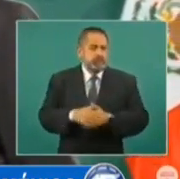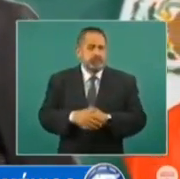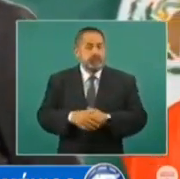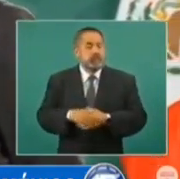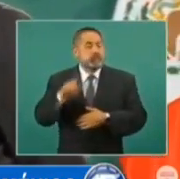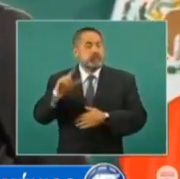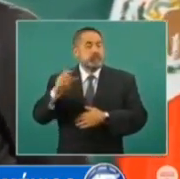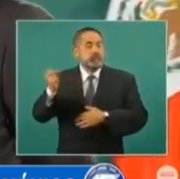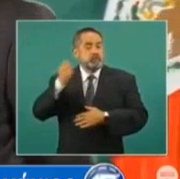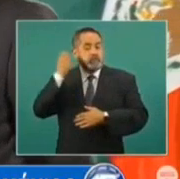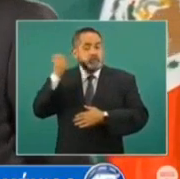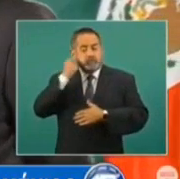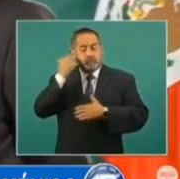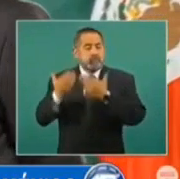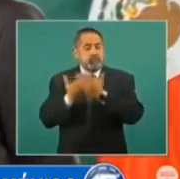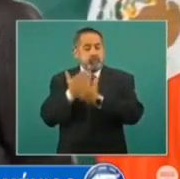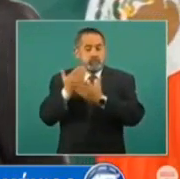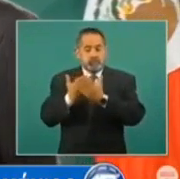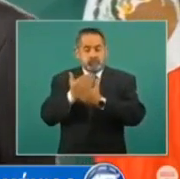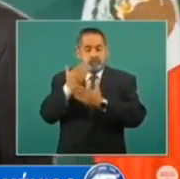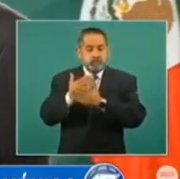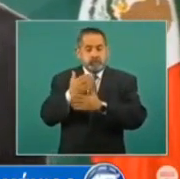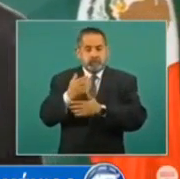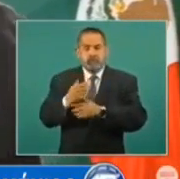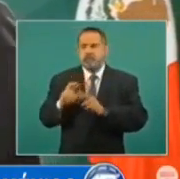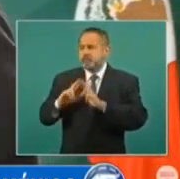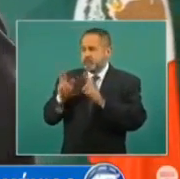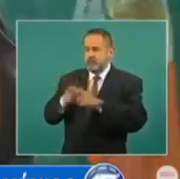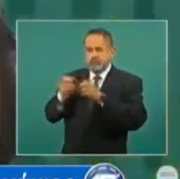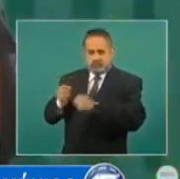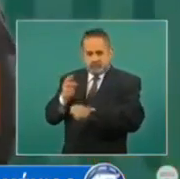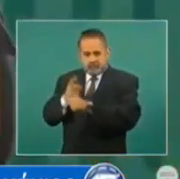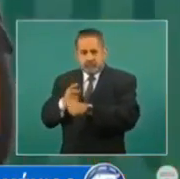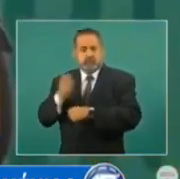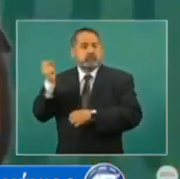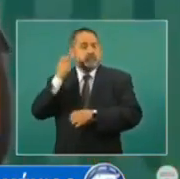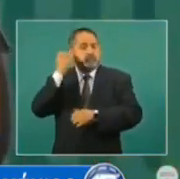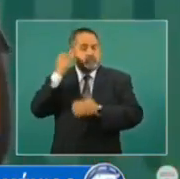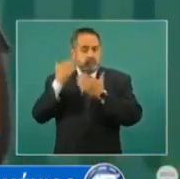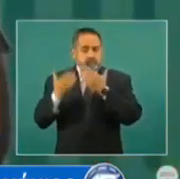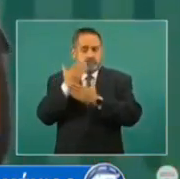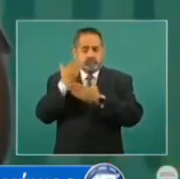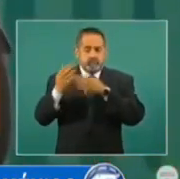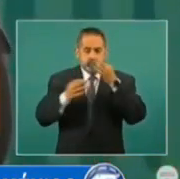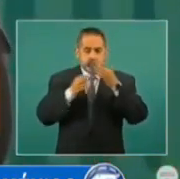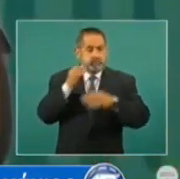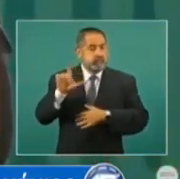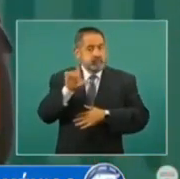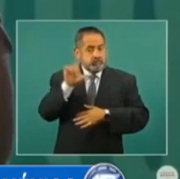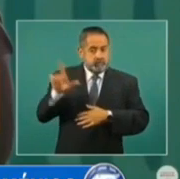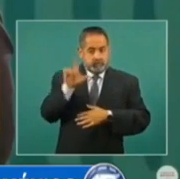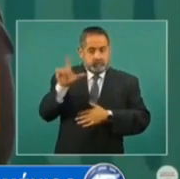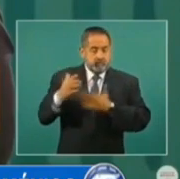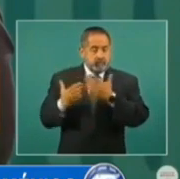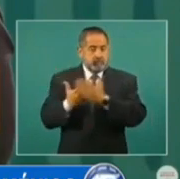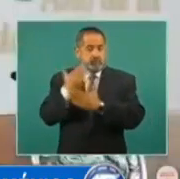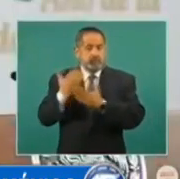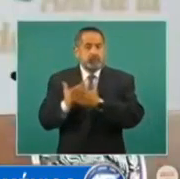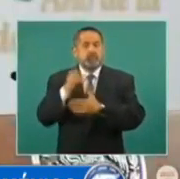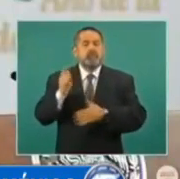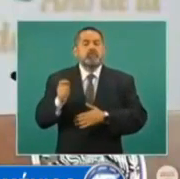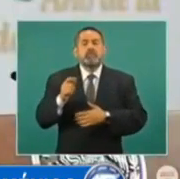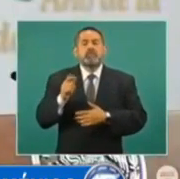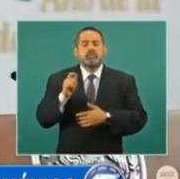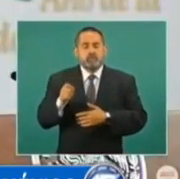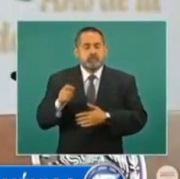conferencia la reunión de seguridad y la conferencia del lunes la vamos